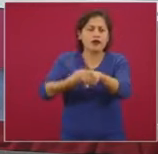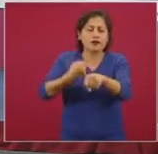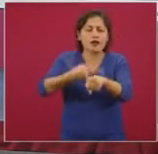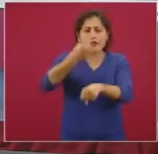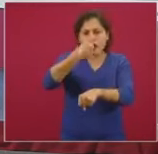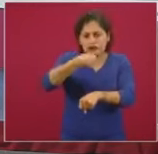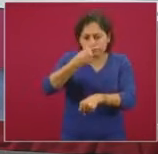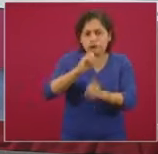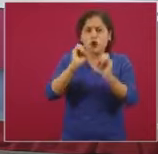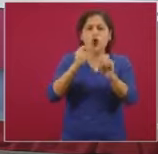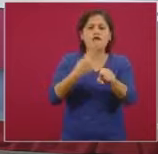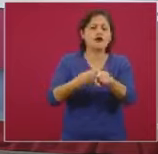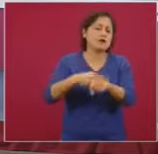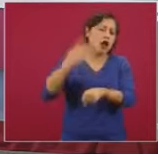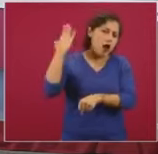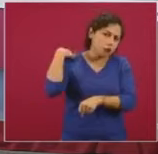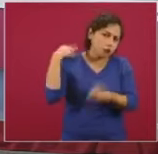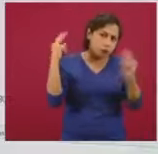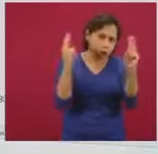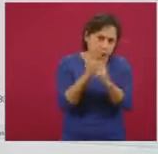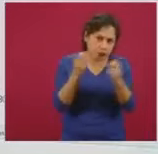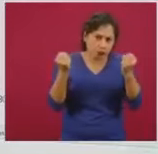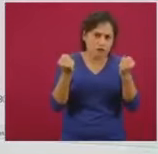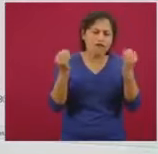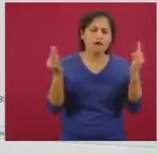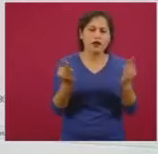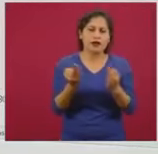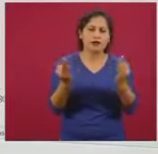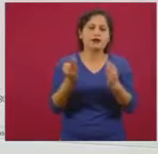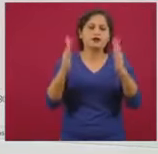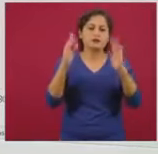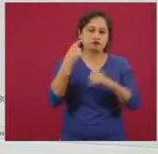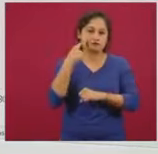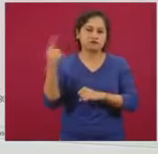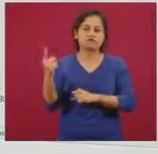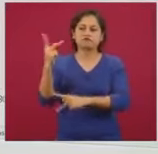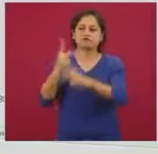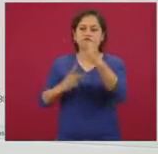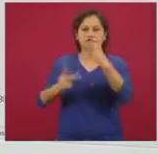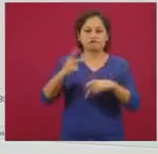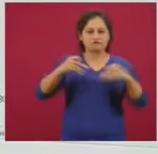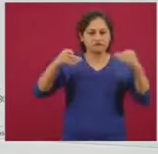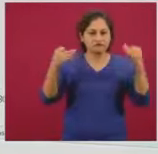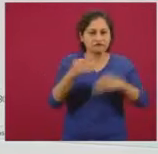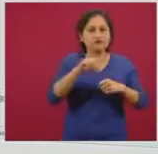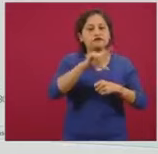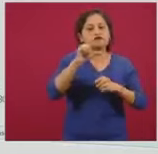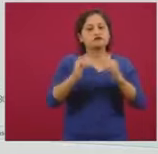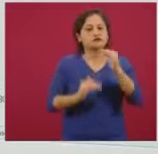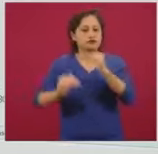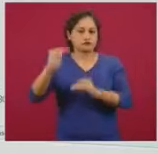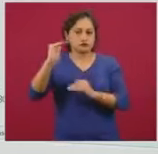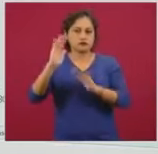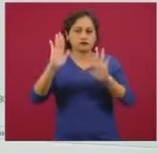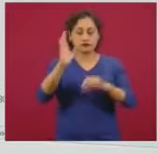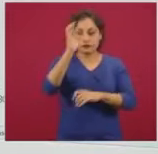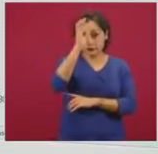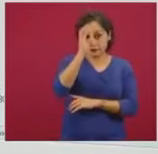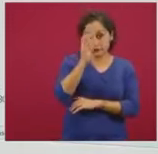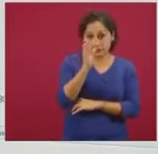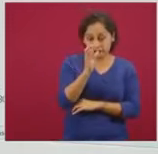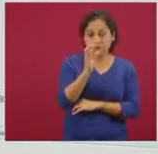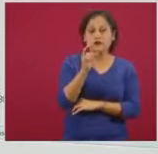influenza. Entonces, después de venir de la época invernal, baja en general y después sube. En este momento, Coahuila inició su